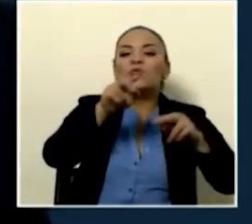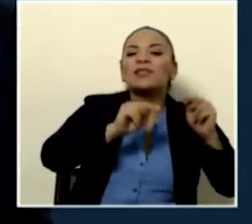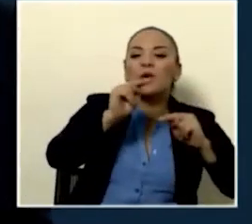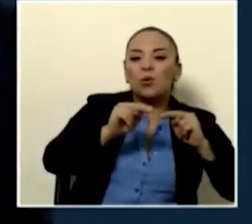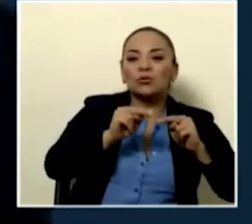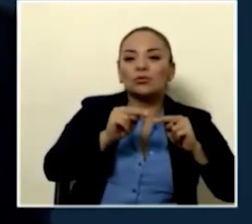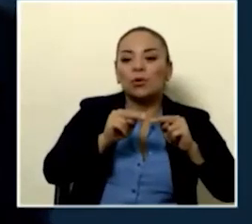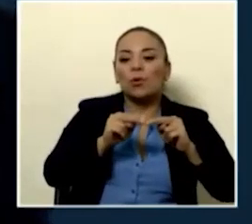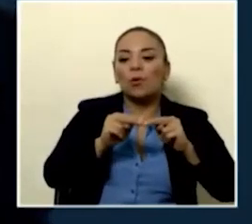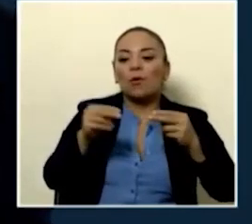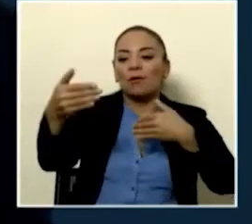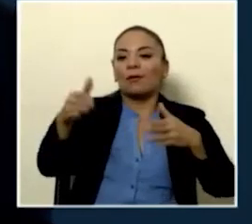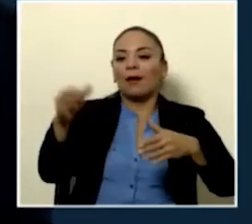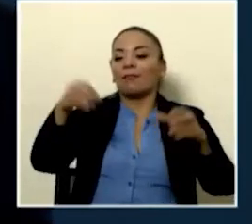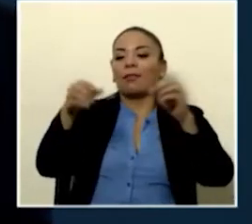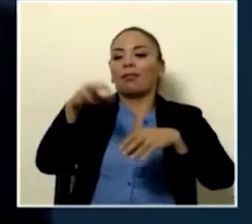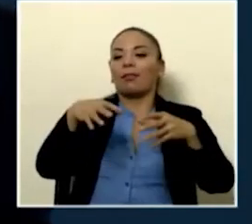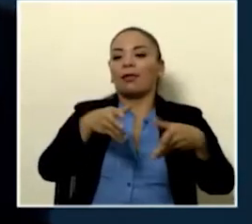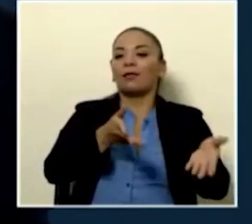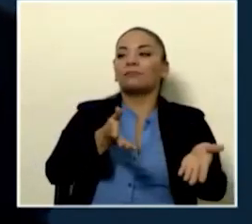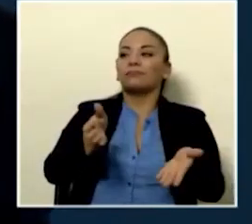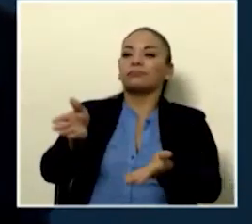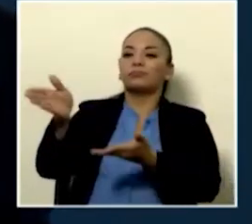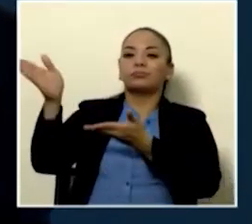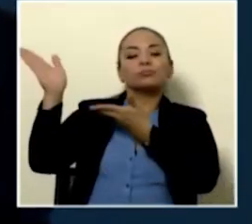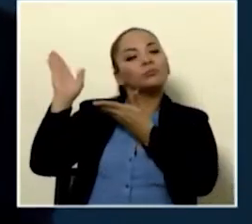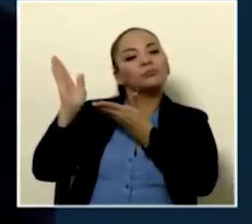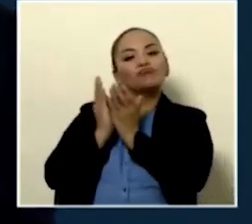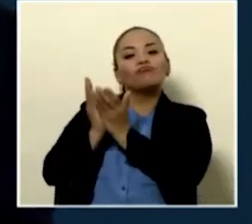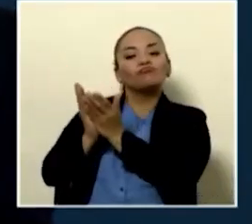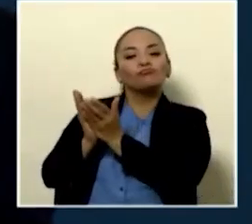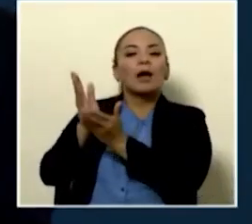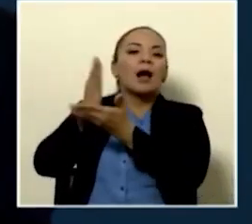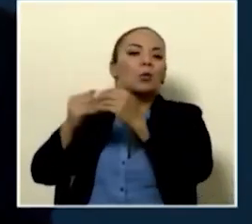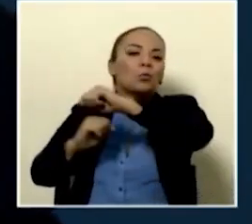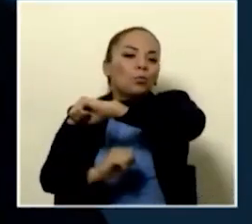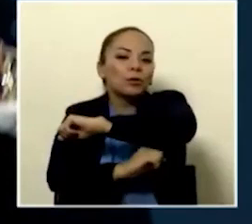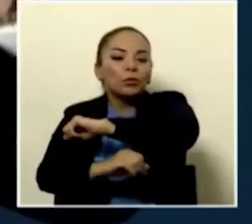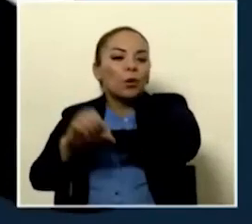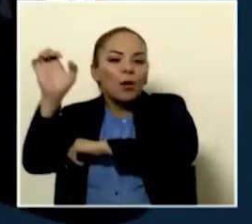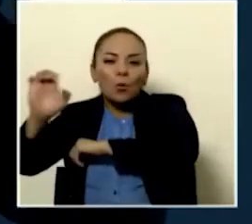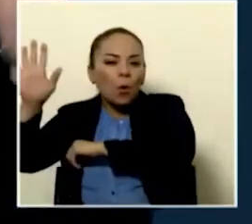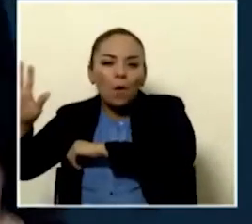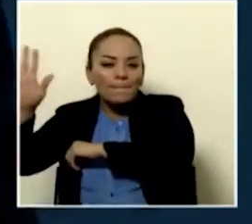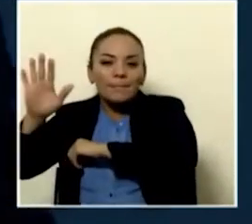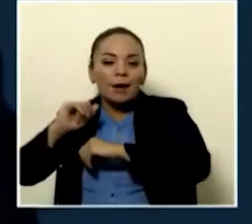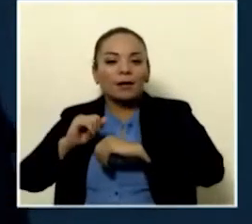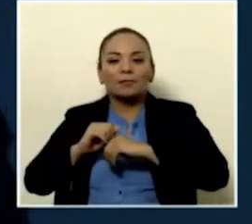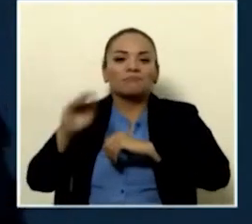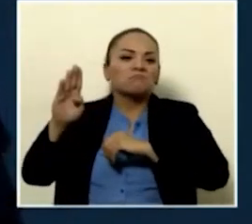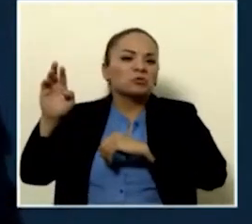y desembarcarla exitosamente en algunos de los puertos europeos, Amberes, Rotterdam o en